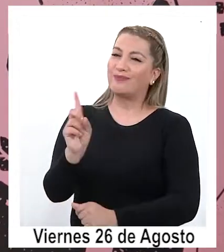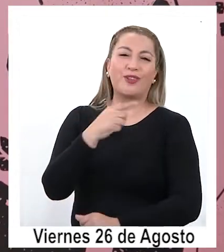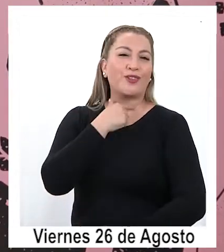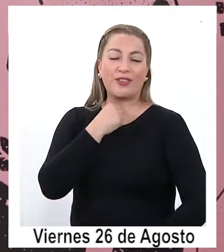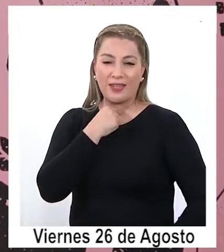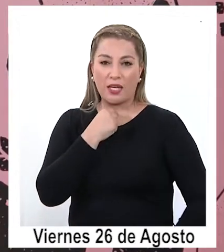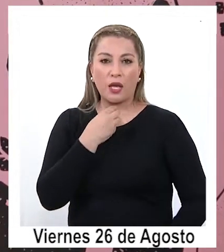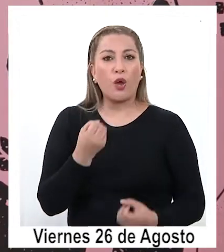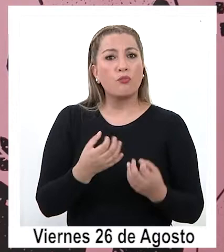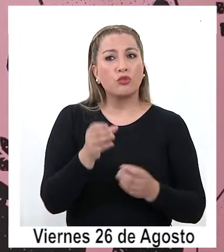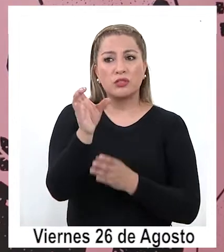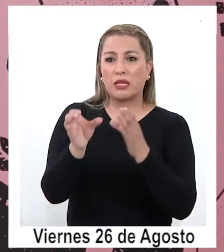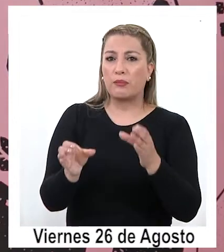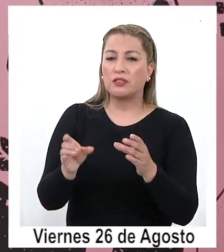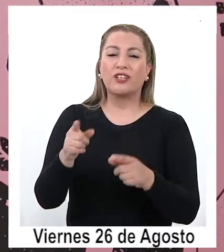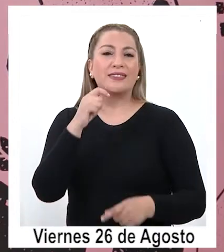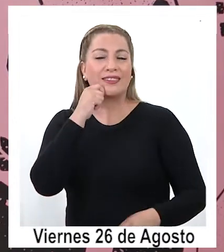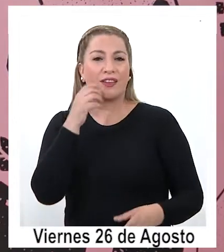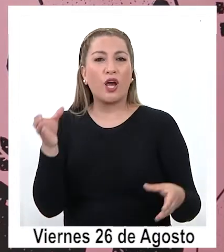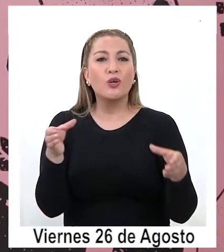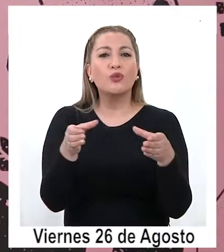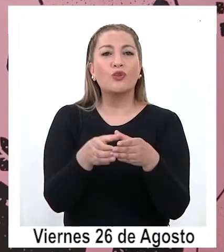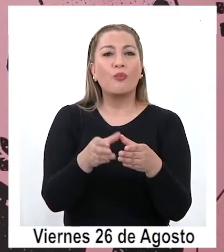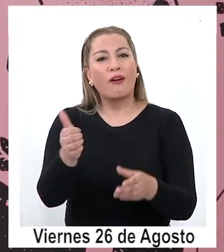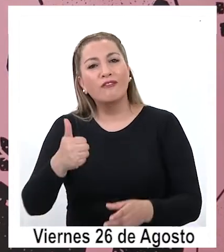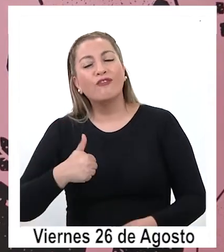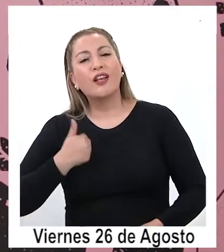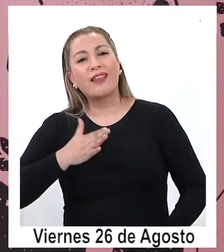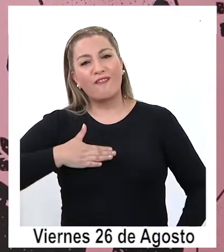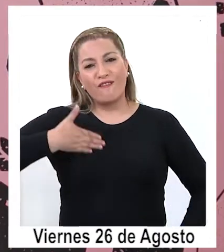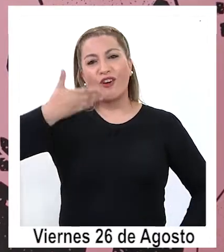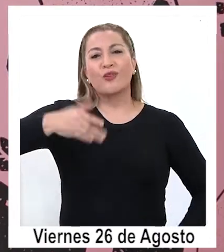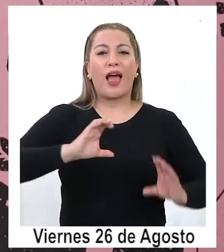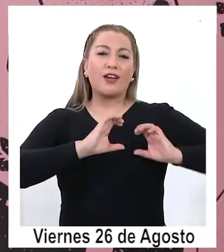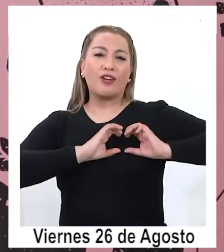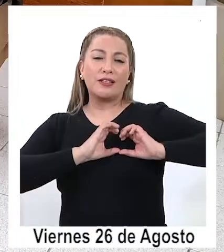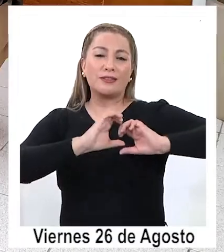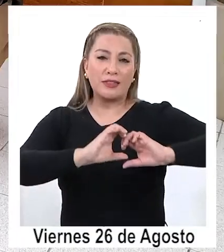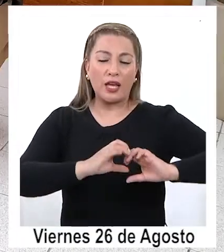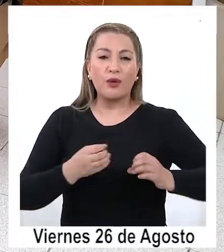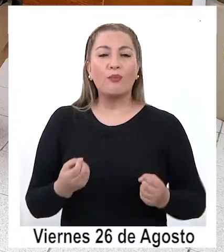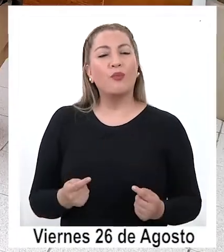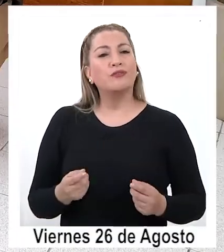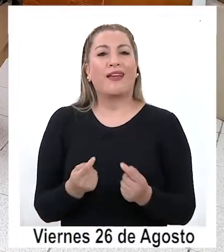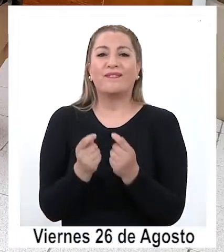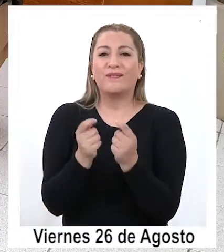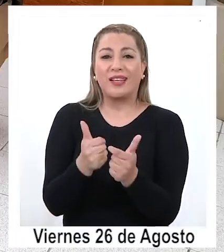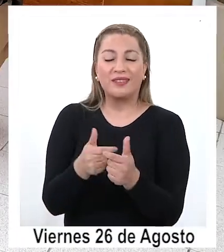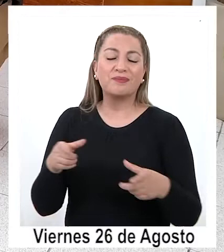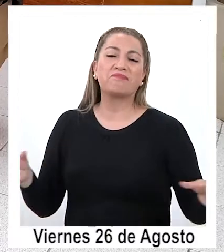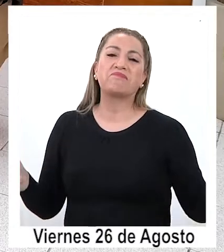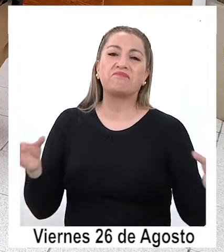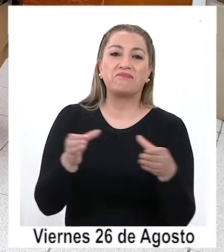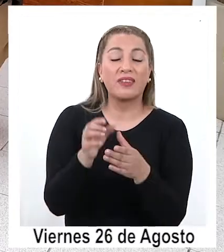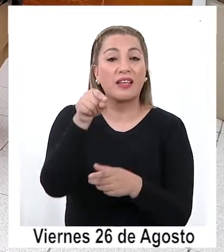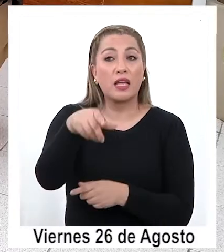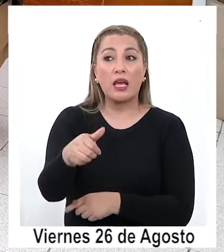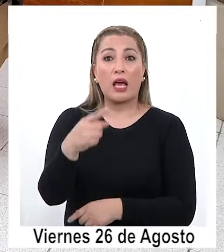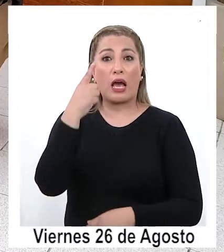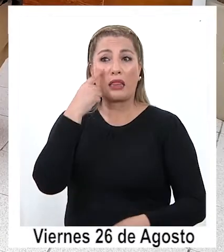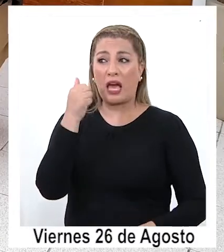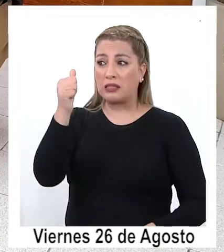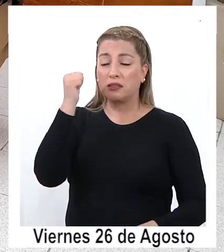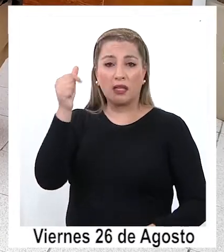parece que hay muchas personas que han puesto ahí intención vocación corazón y muchas capacidades y ayer